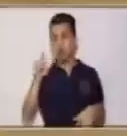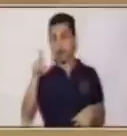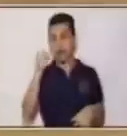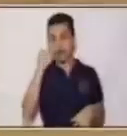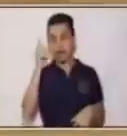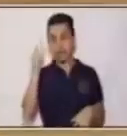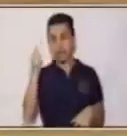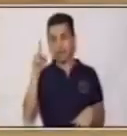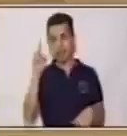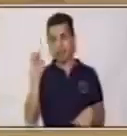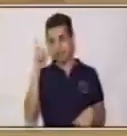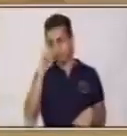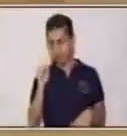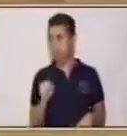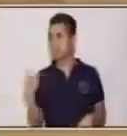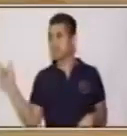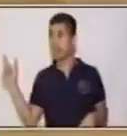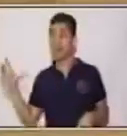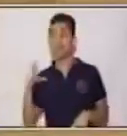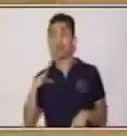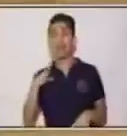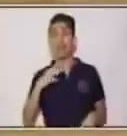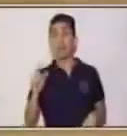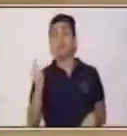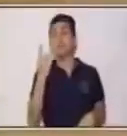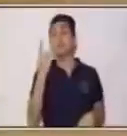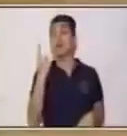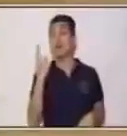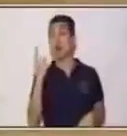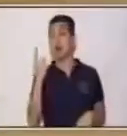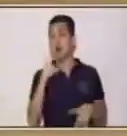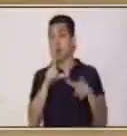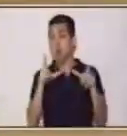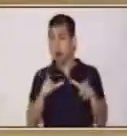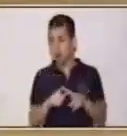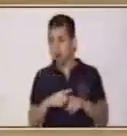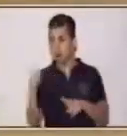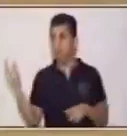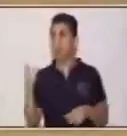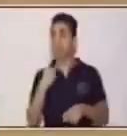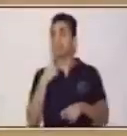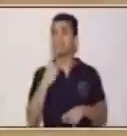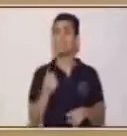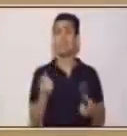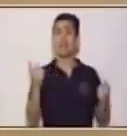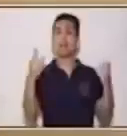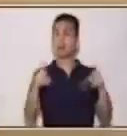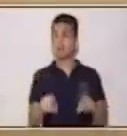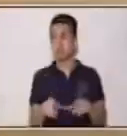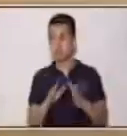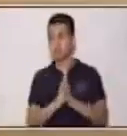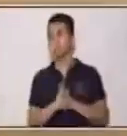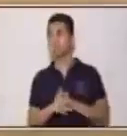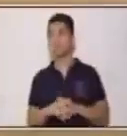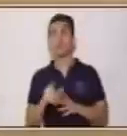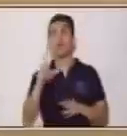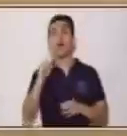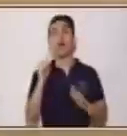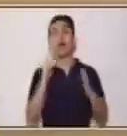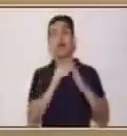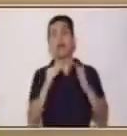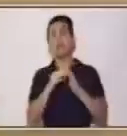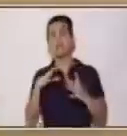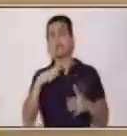lugar. Decir lo que pasó. Y la casa tiene 120 metros